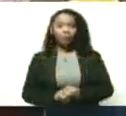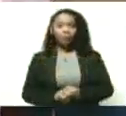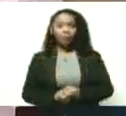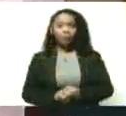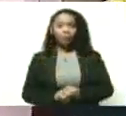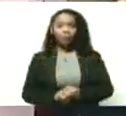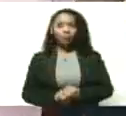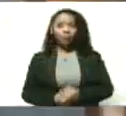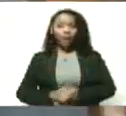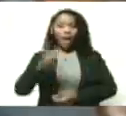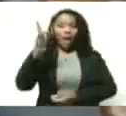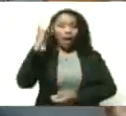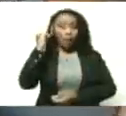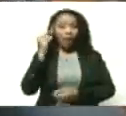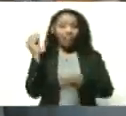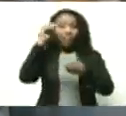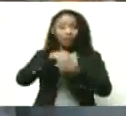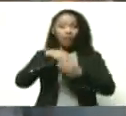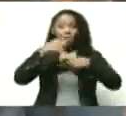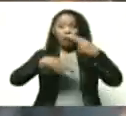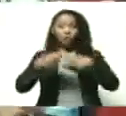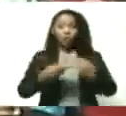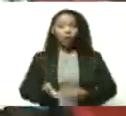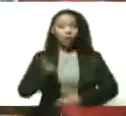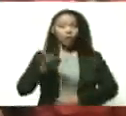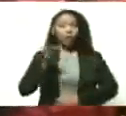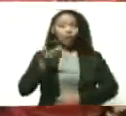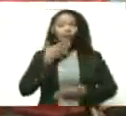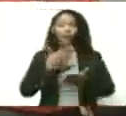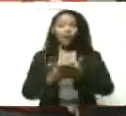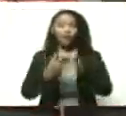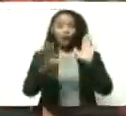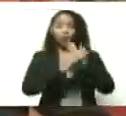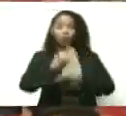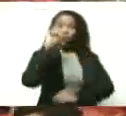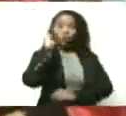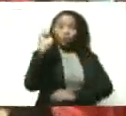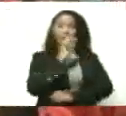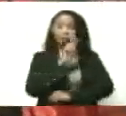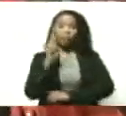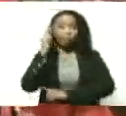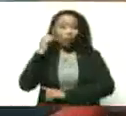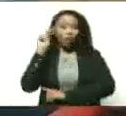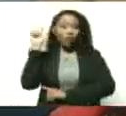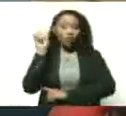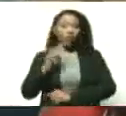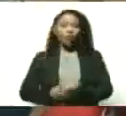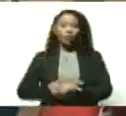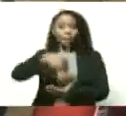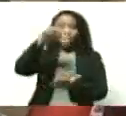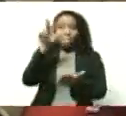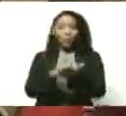El papel de la mujer dentro de la revolución ha sido gracias a la Constitución de la República Bolivariana de Venezuela, aprobada en el